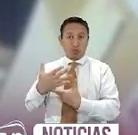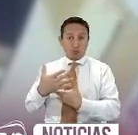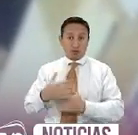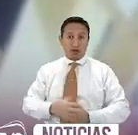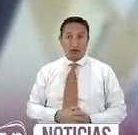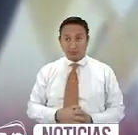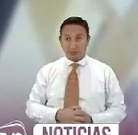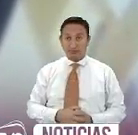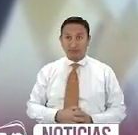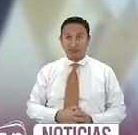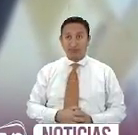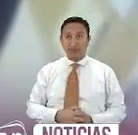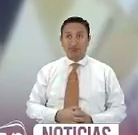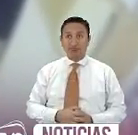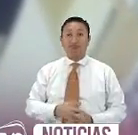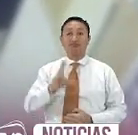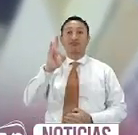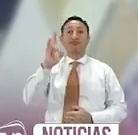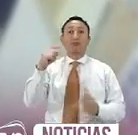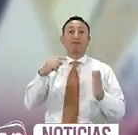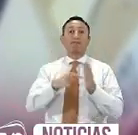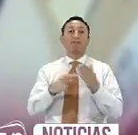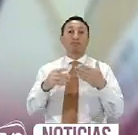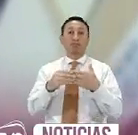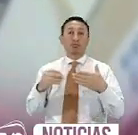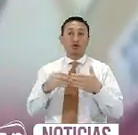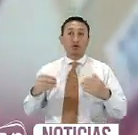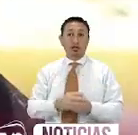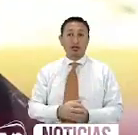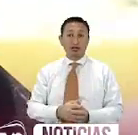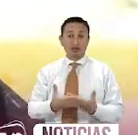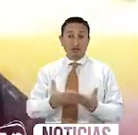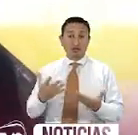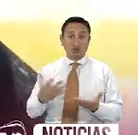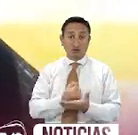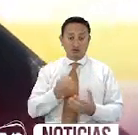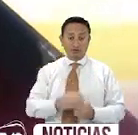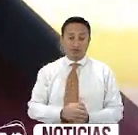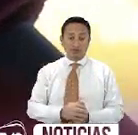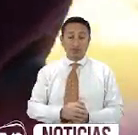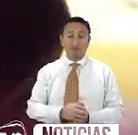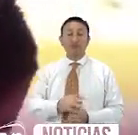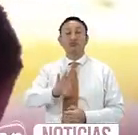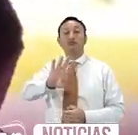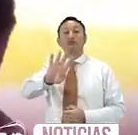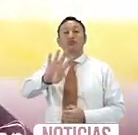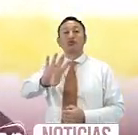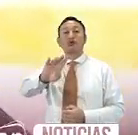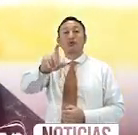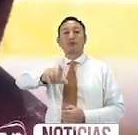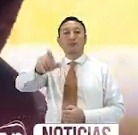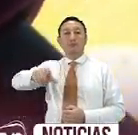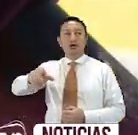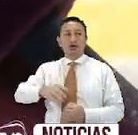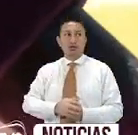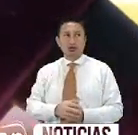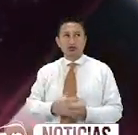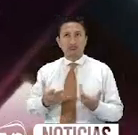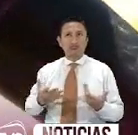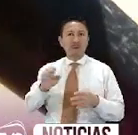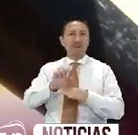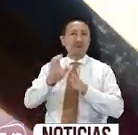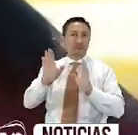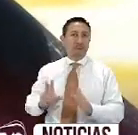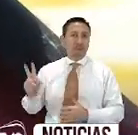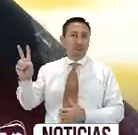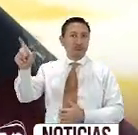acceso, se llevaron unos $7,000 y objetos de valor. 4 personas entre nacionalidades ecuatoriano